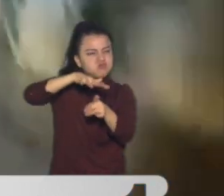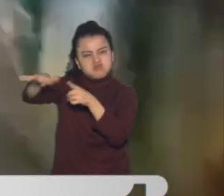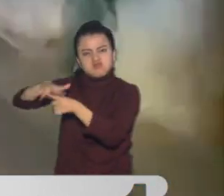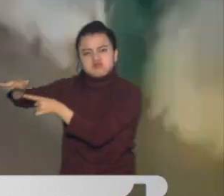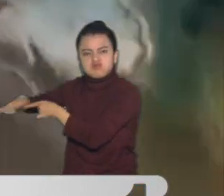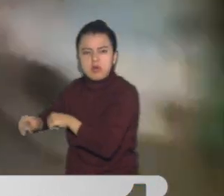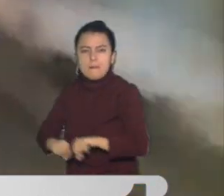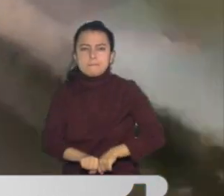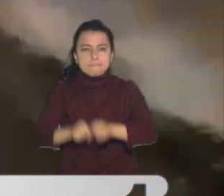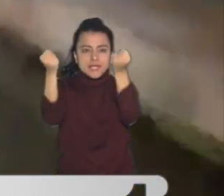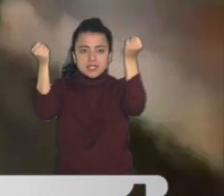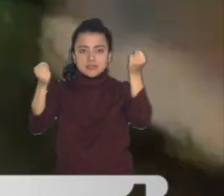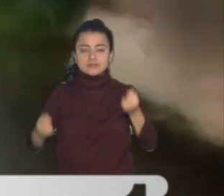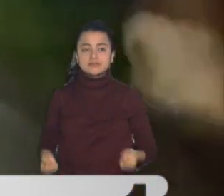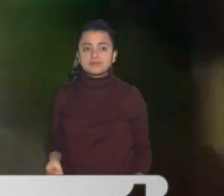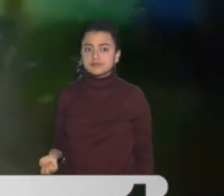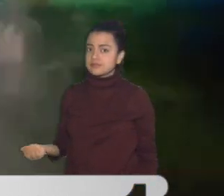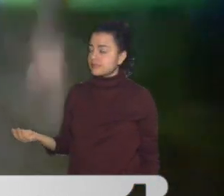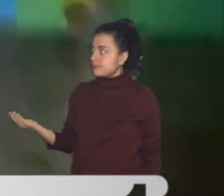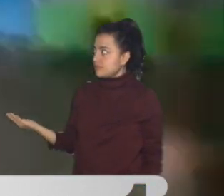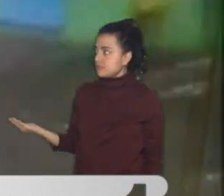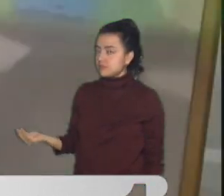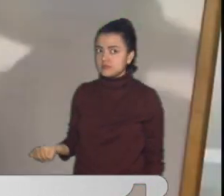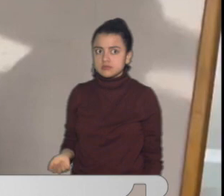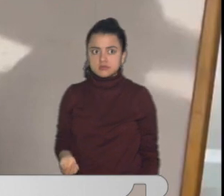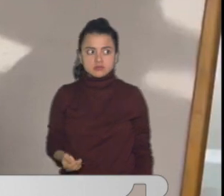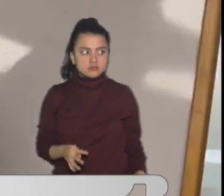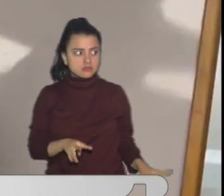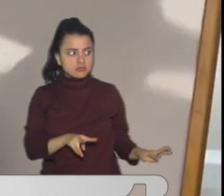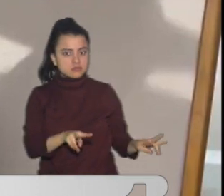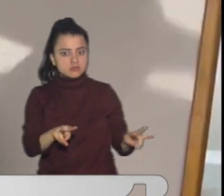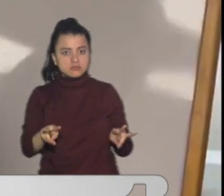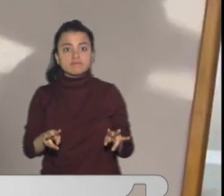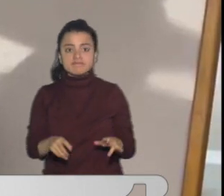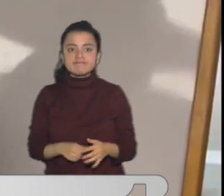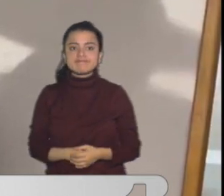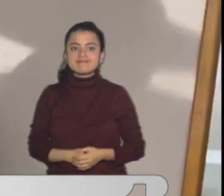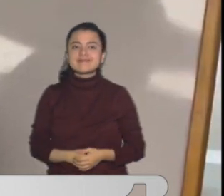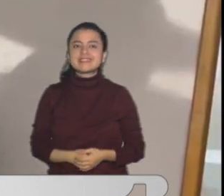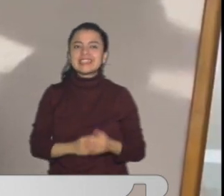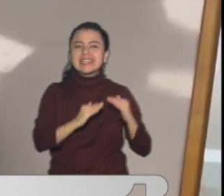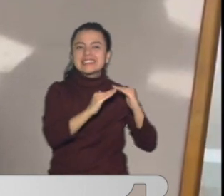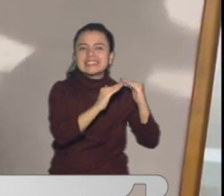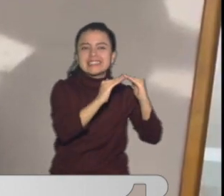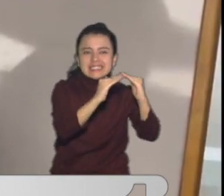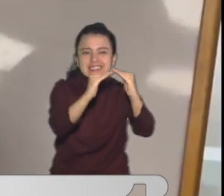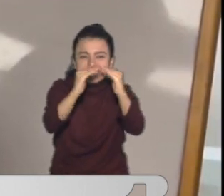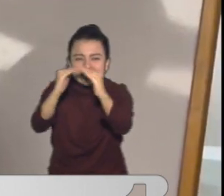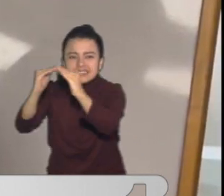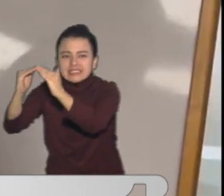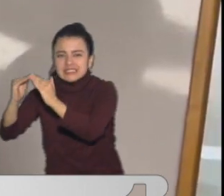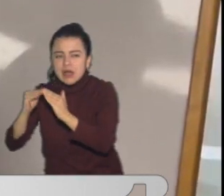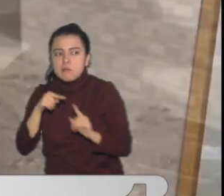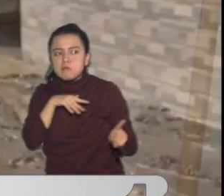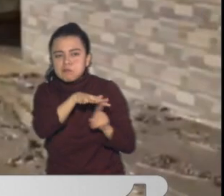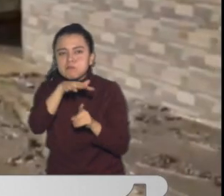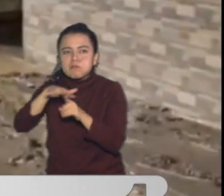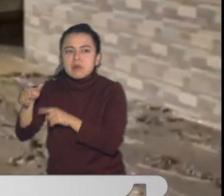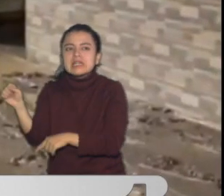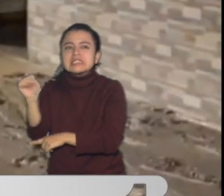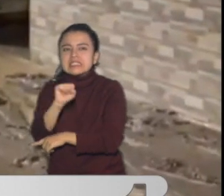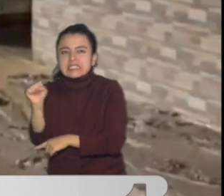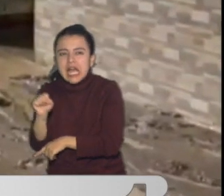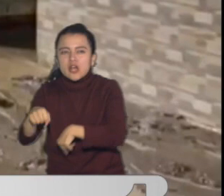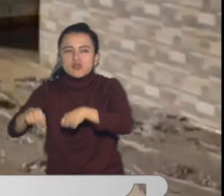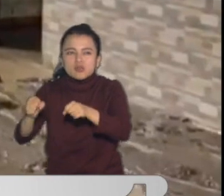negocios comerciales. Debido al desbordamiento de esta fuente hídrica, resultaron afectadas varias viviendas y también algunos vehículos.